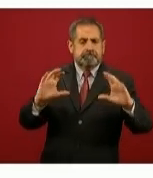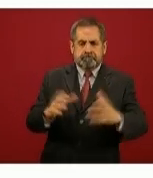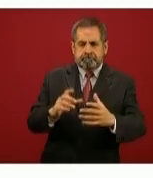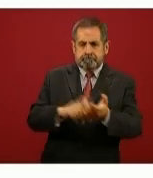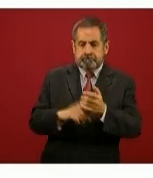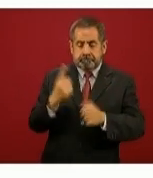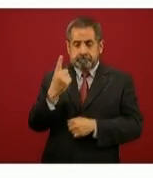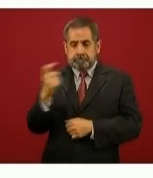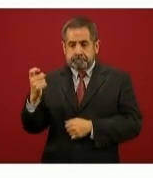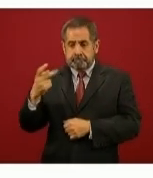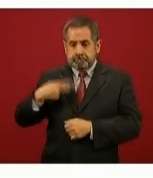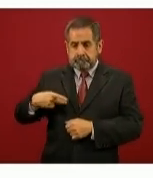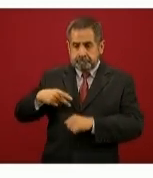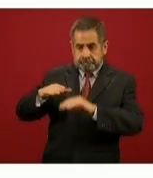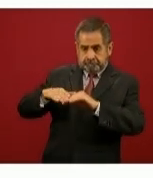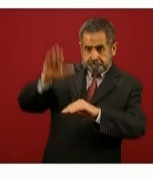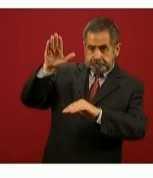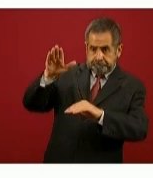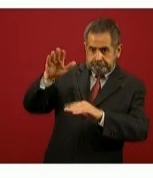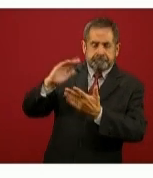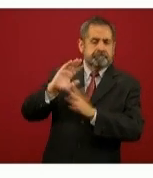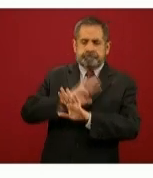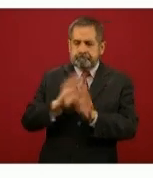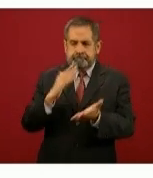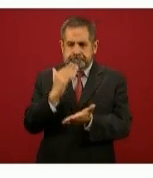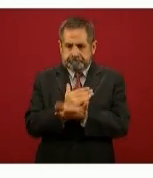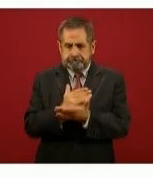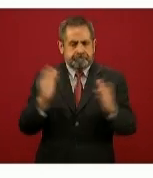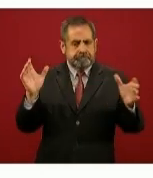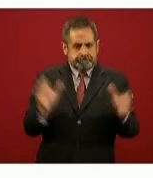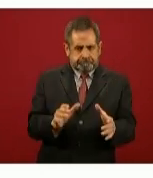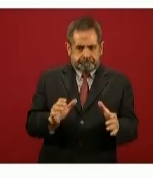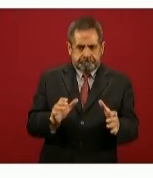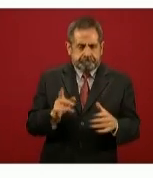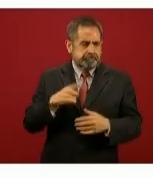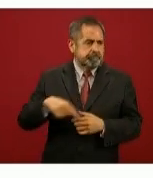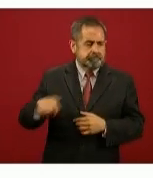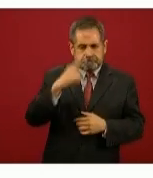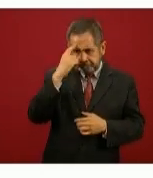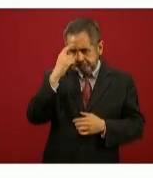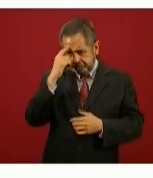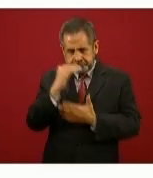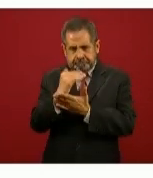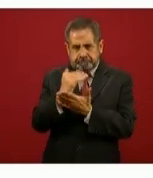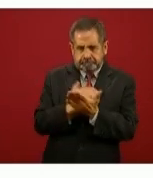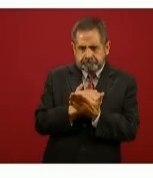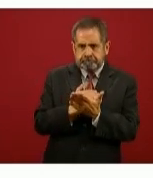de 100 personas o más. Hemos puesto un límite razonablemente bajo